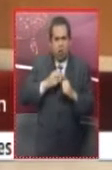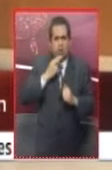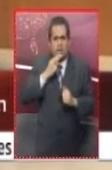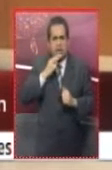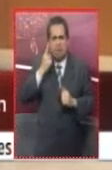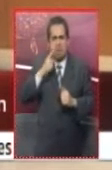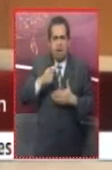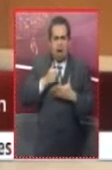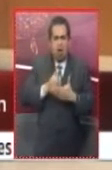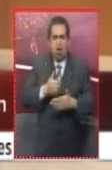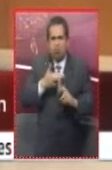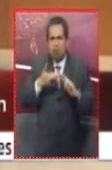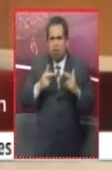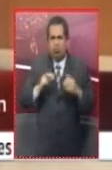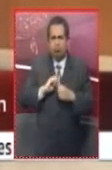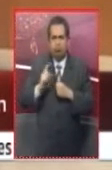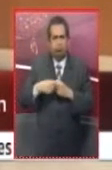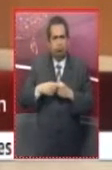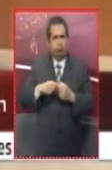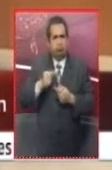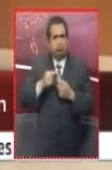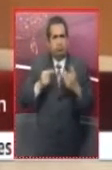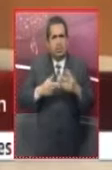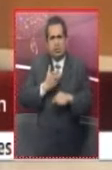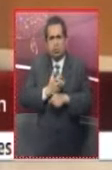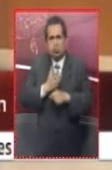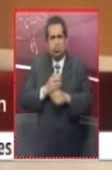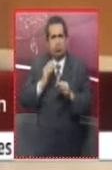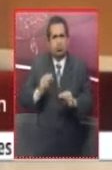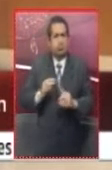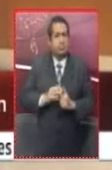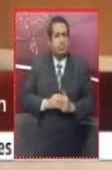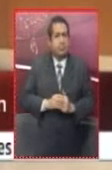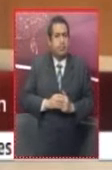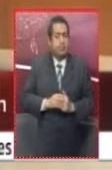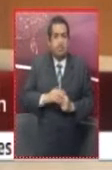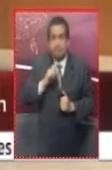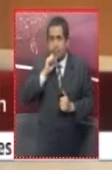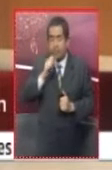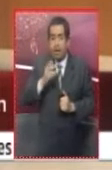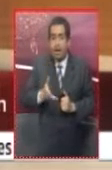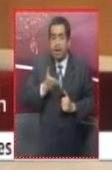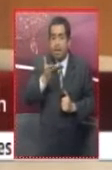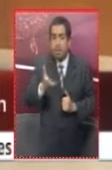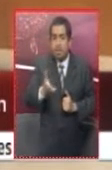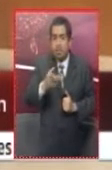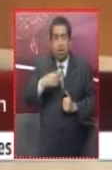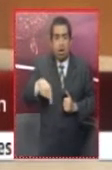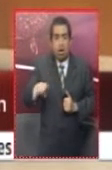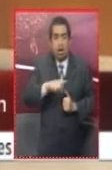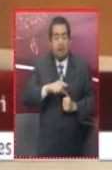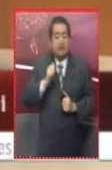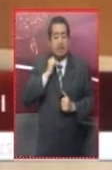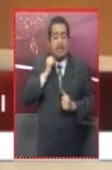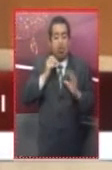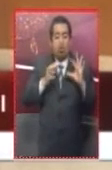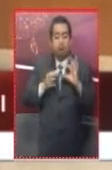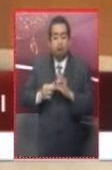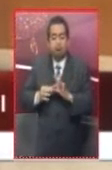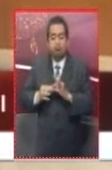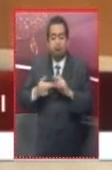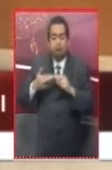una estrecha relación diplomática con los Estados Unidos. Pero también le pedimos que esté cerca del Senado de la